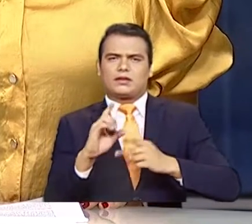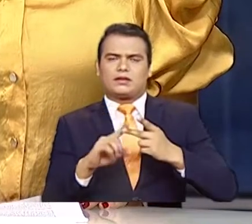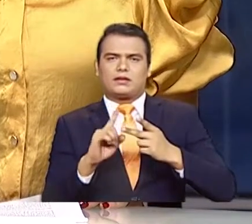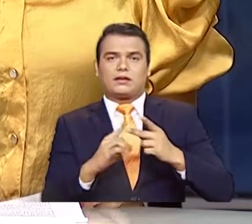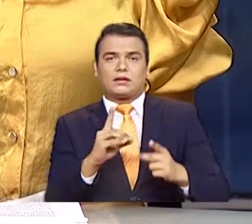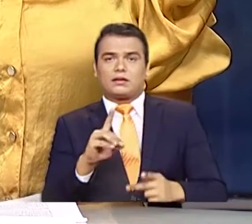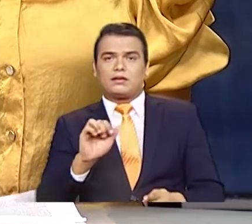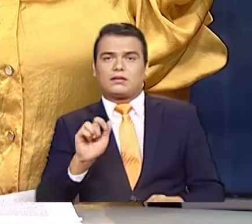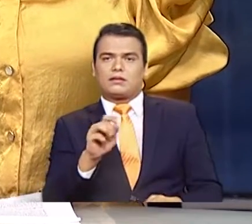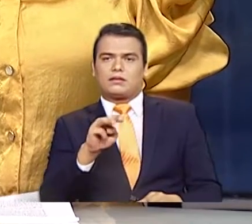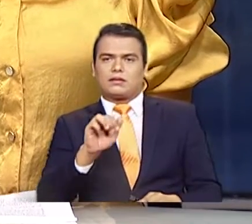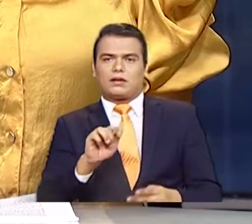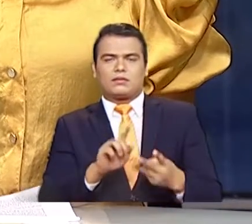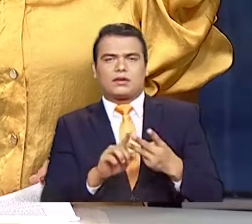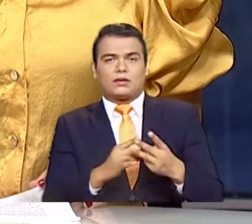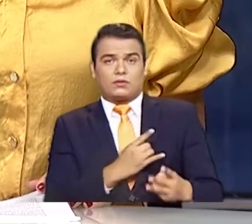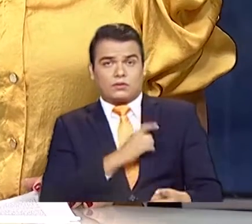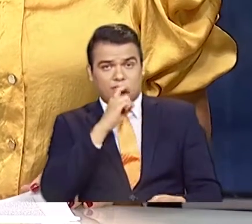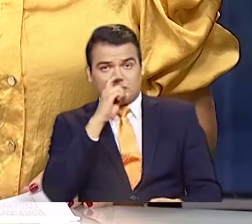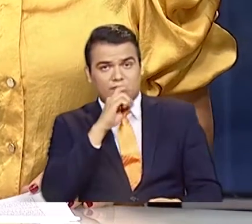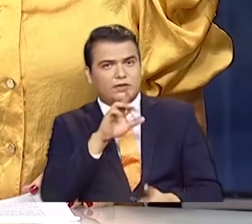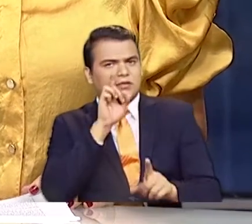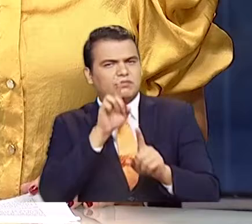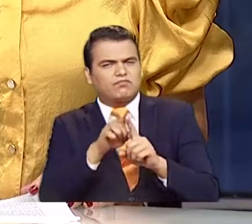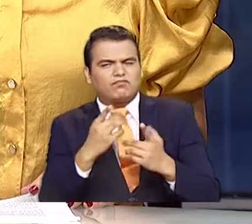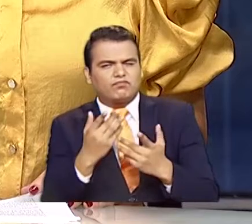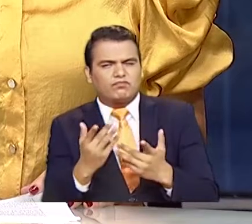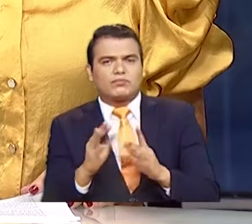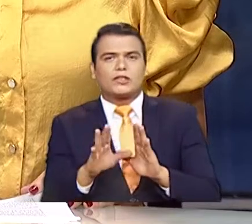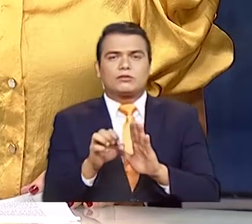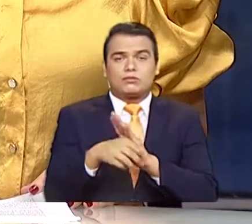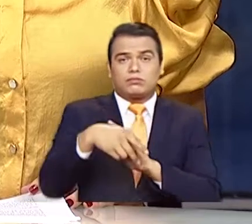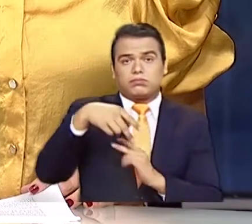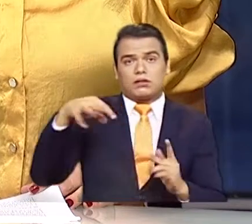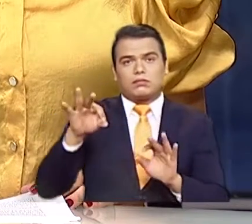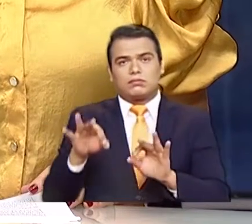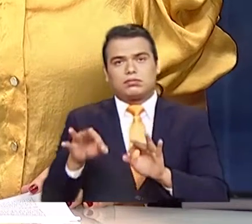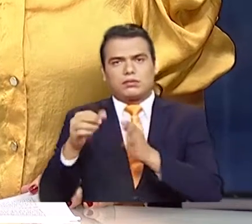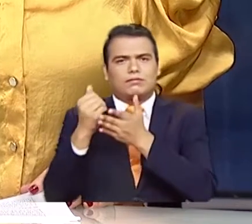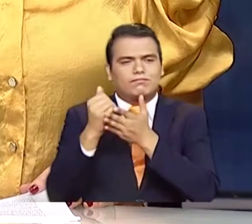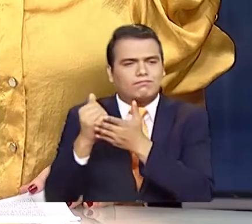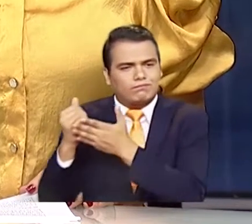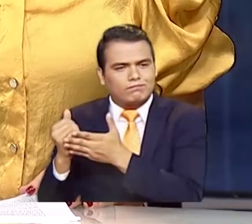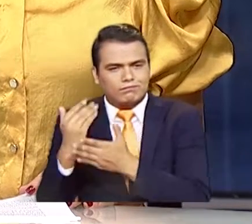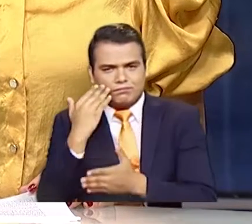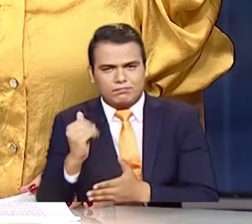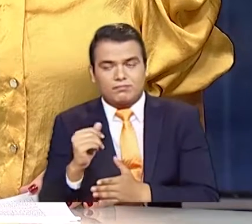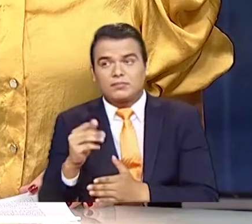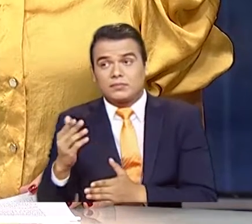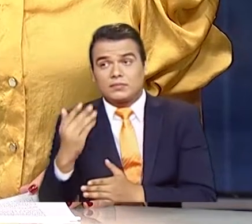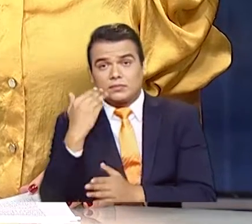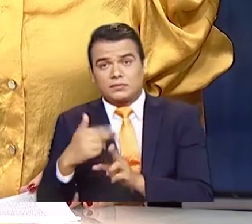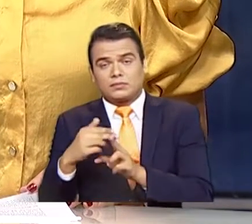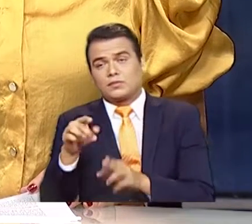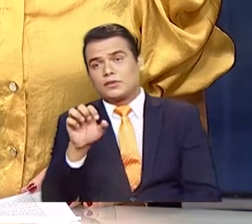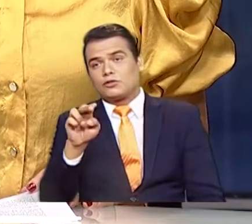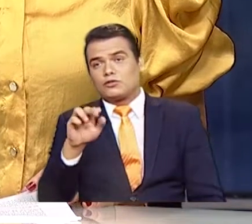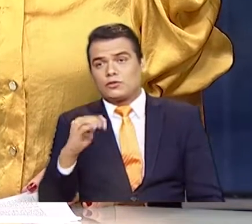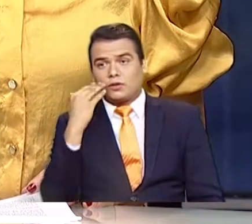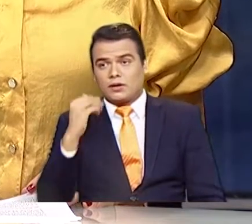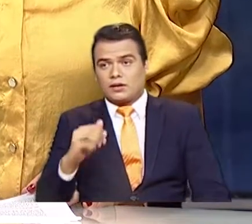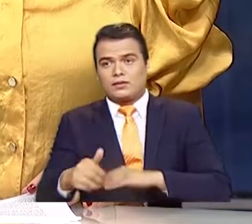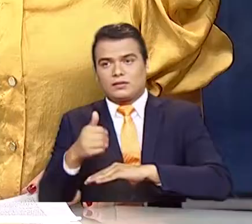enfocada a mejorar el manejo del reciclaje hacemos contacto con la directora de educación del dagma sonia del mar gonzález buenas noches